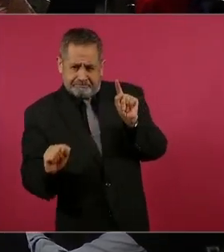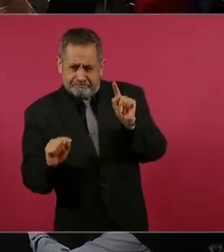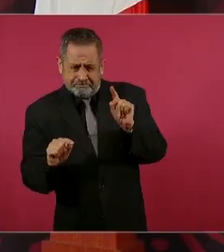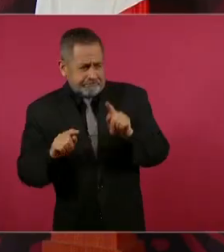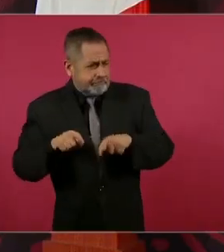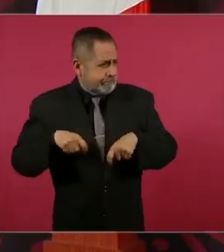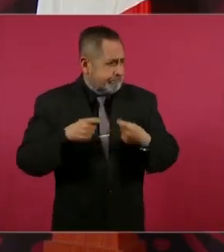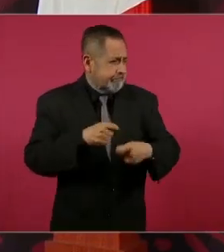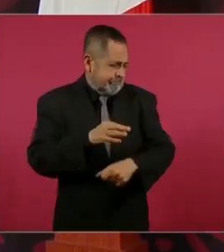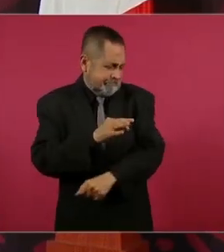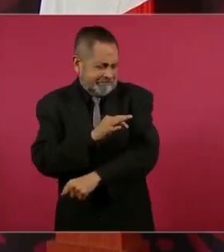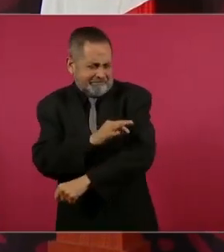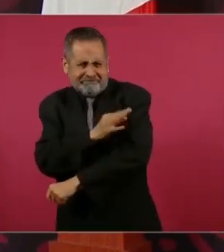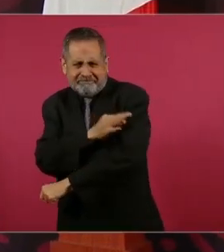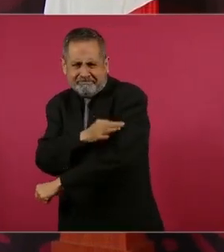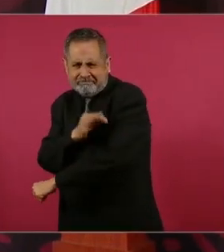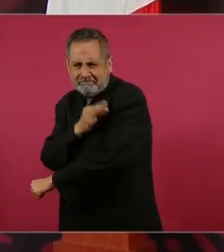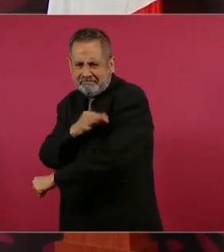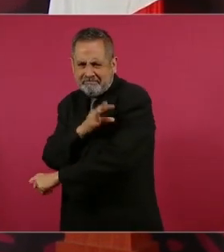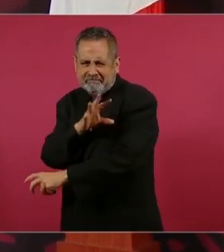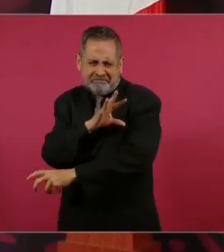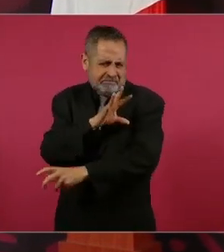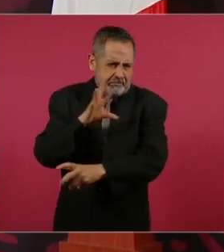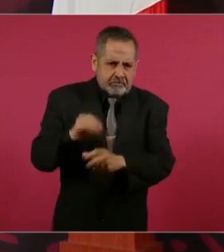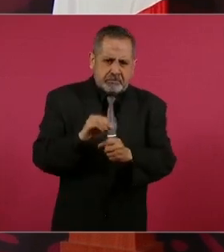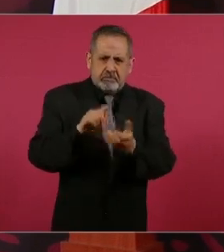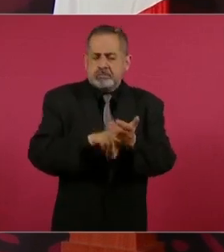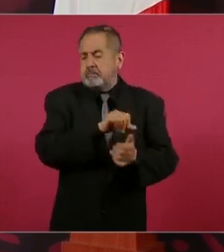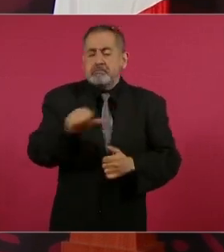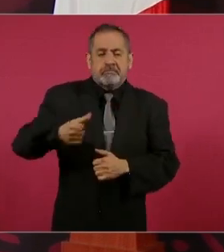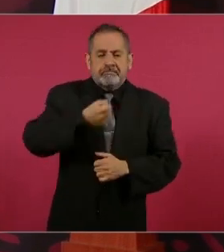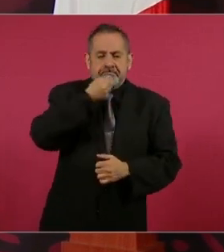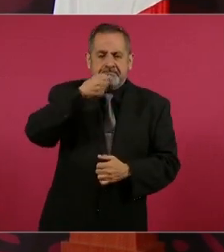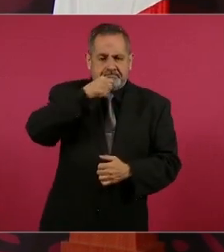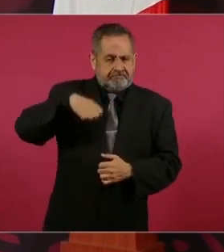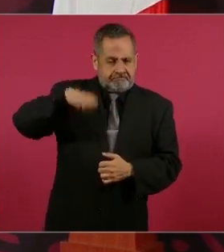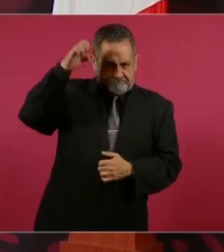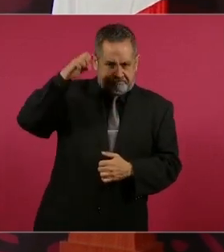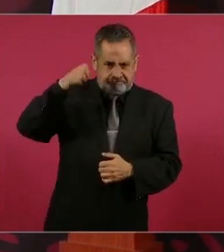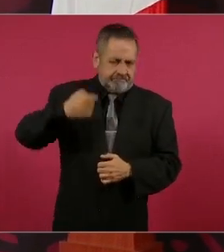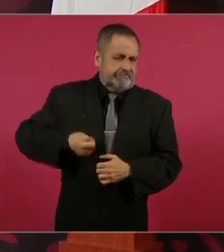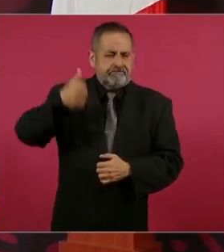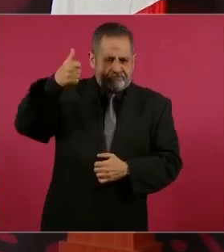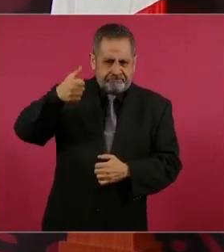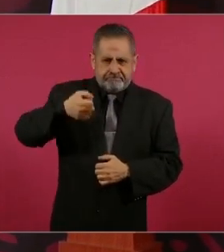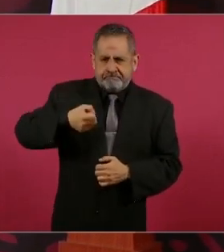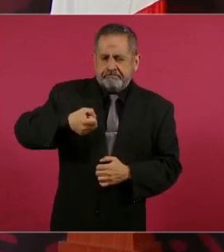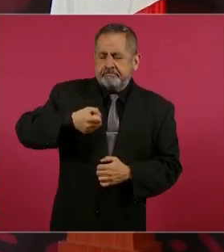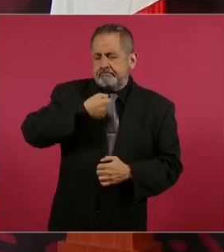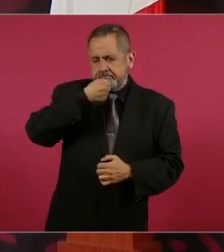a todos los adultos mayores del país con una primera dosis.